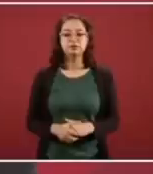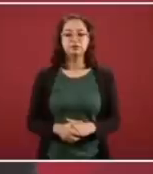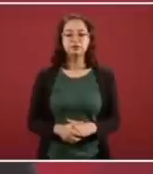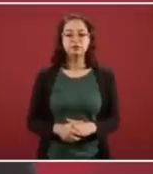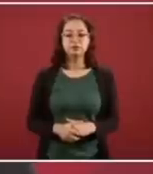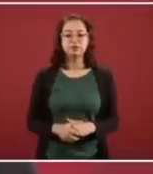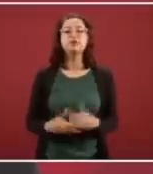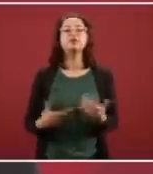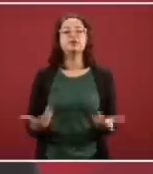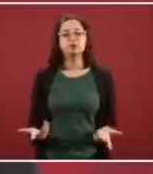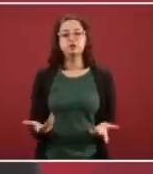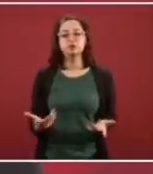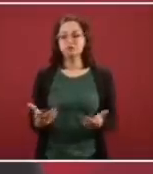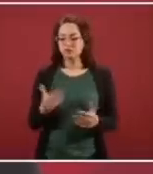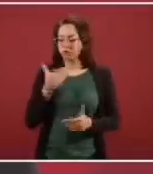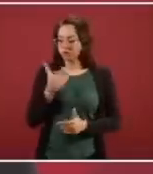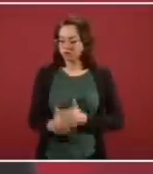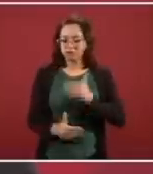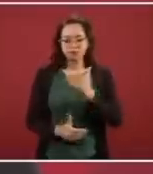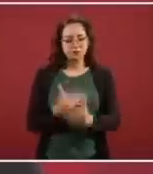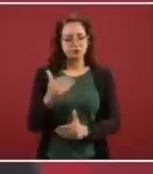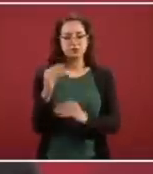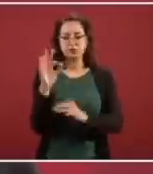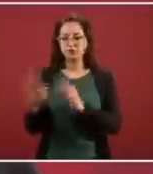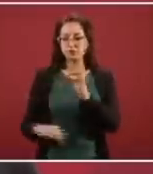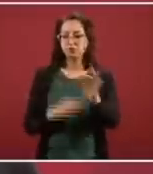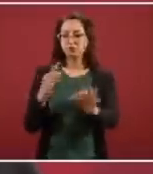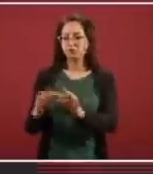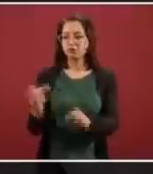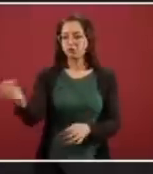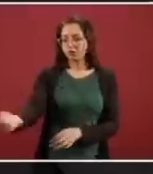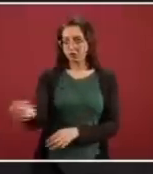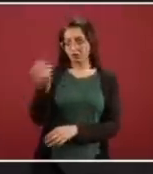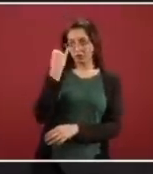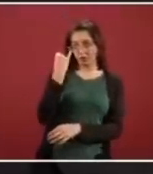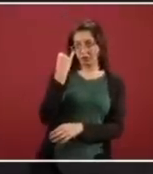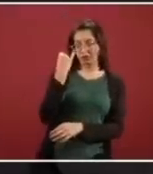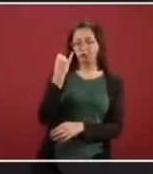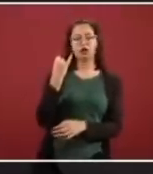Entonces se cumplió con todo el procedimiento y ellos están